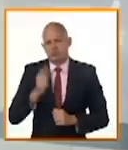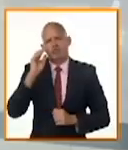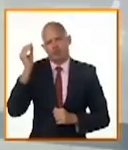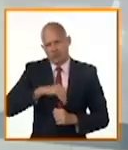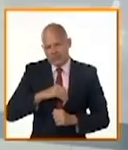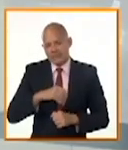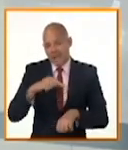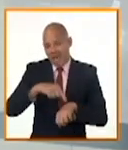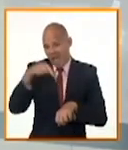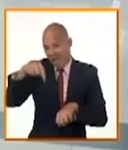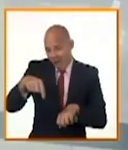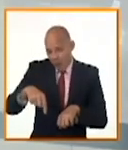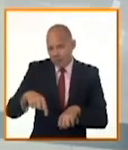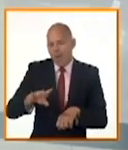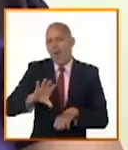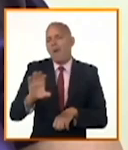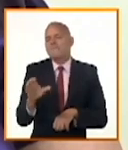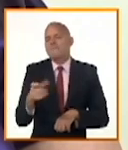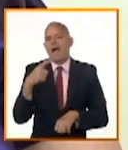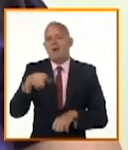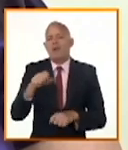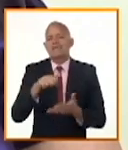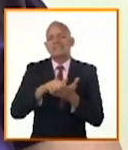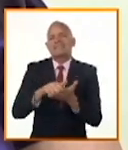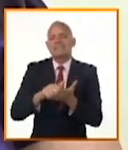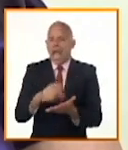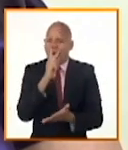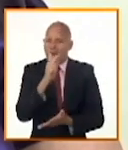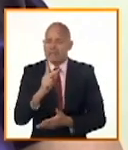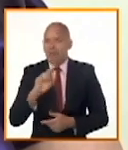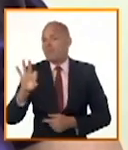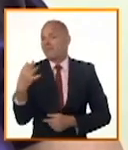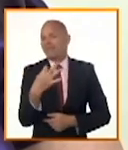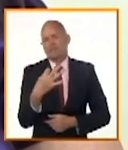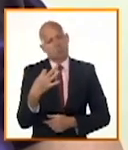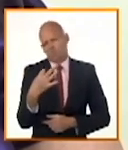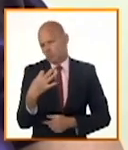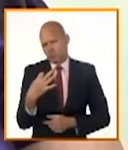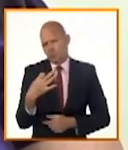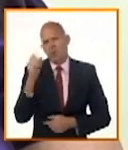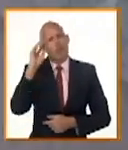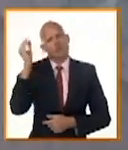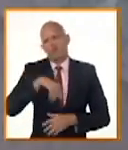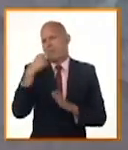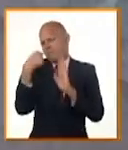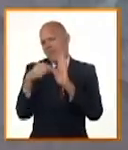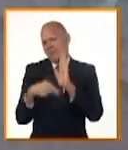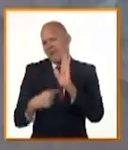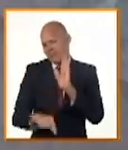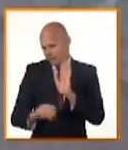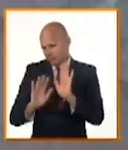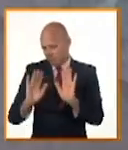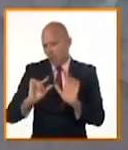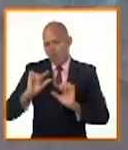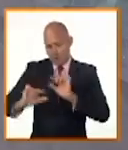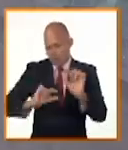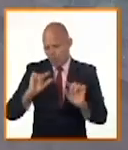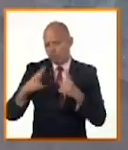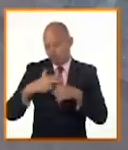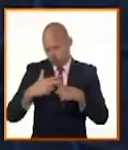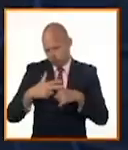que nosotros deseáramos que tuviera Pero bueno estamos tomando medida pero en un corto tiempo poderle dar solución al mismo